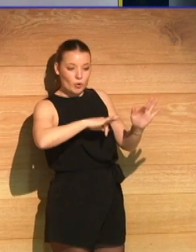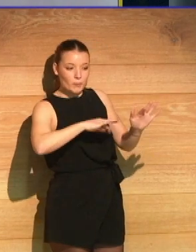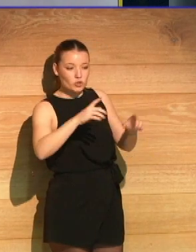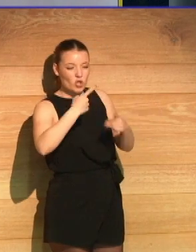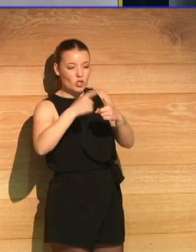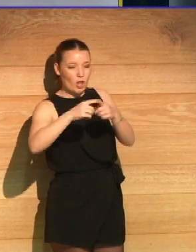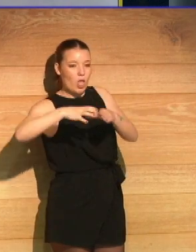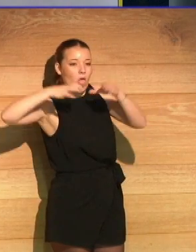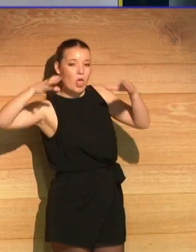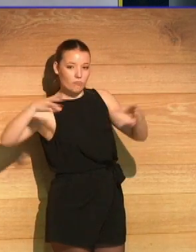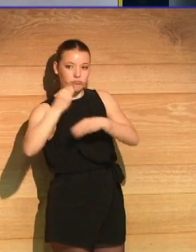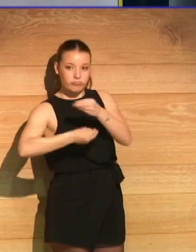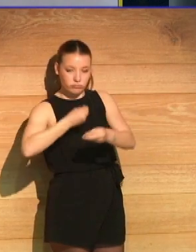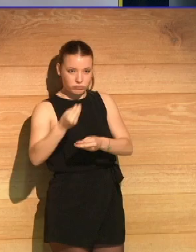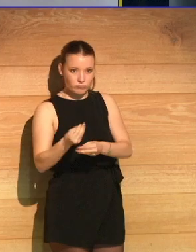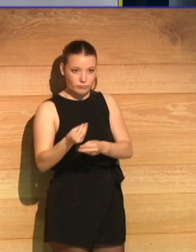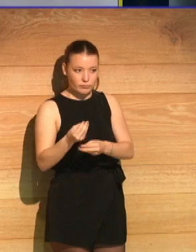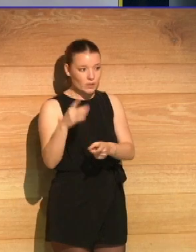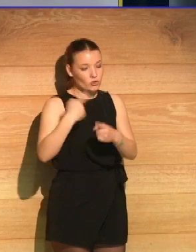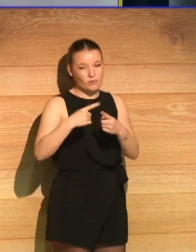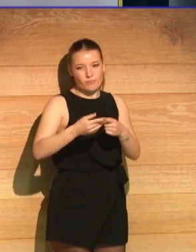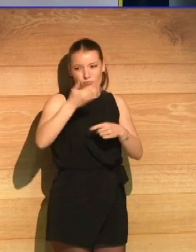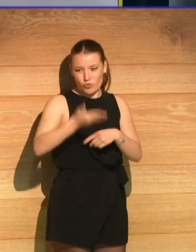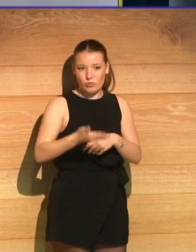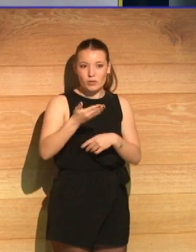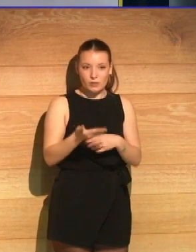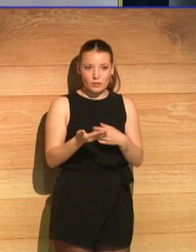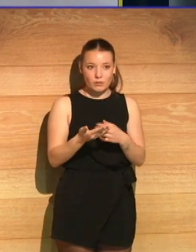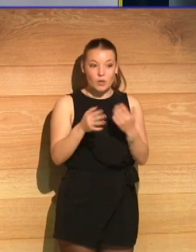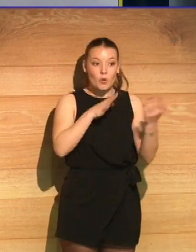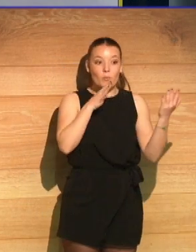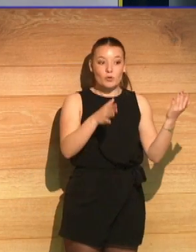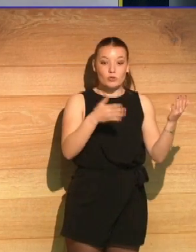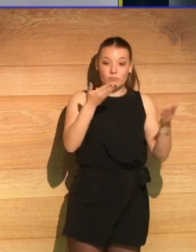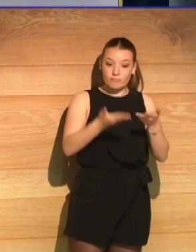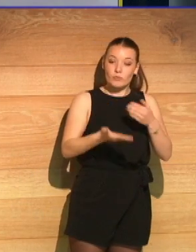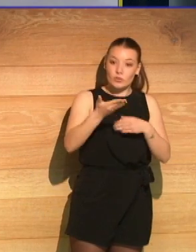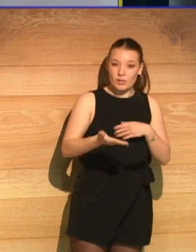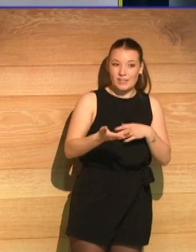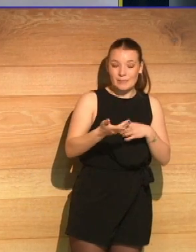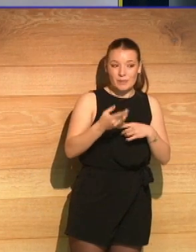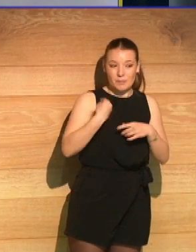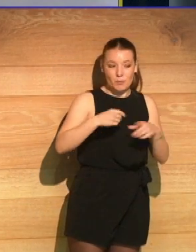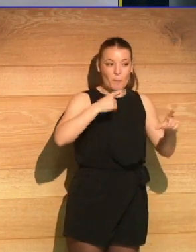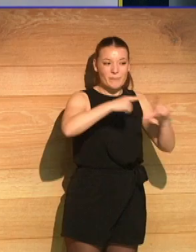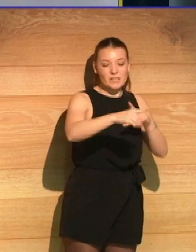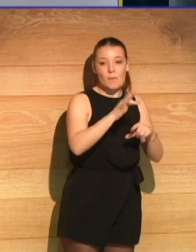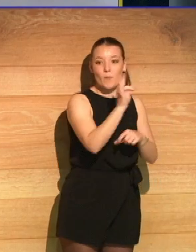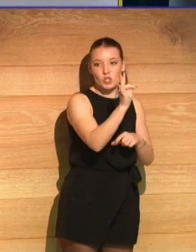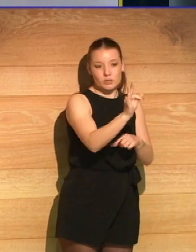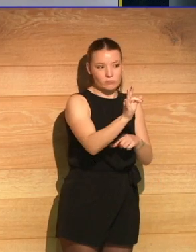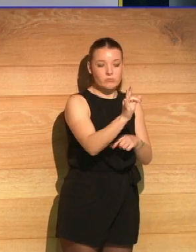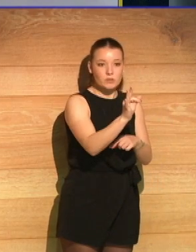en estas cuestiones climáticas es muy importante. Y por eso es muy importante lanzar mensajes positivos, pero lanzar